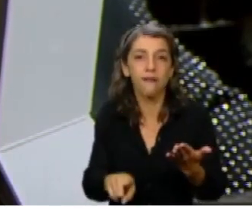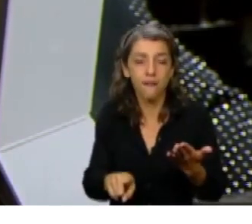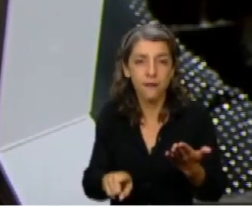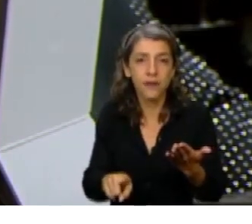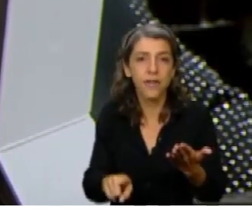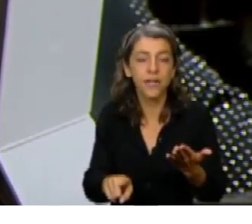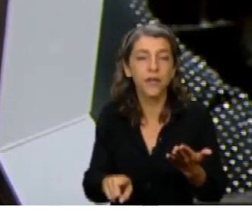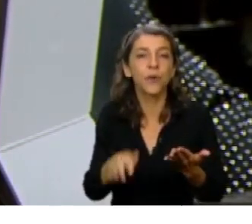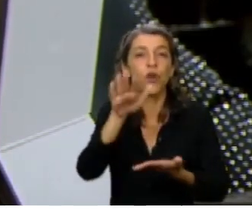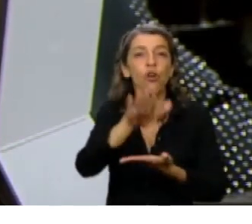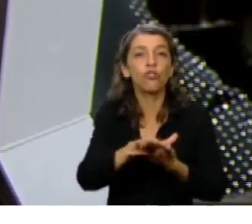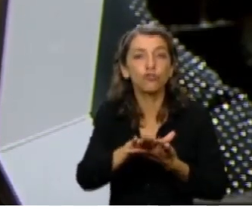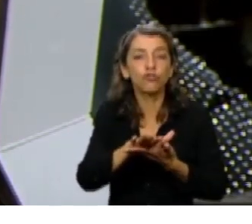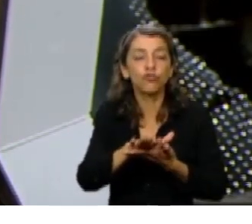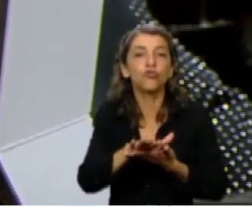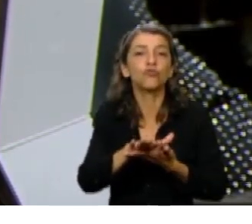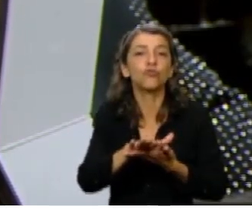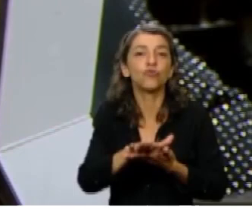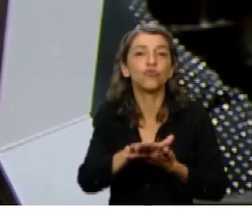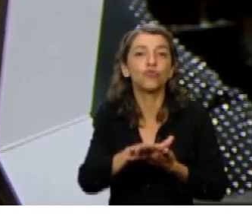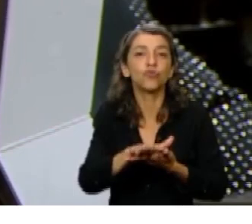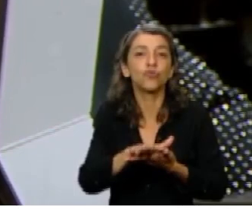El sistema rentístico